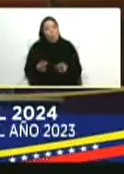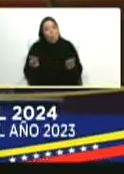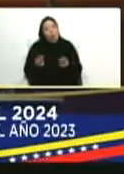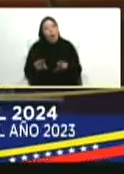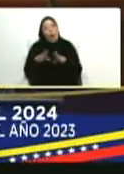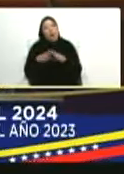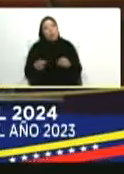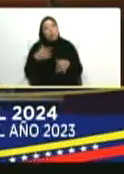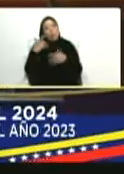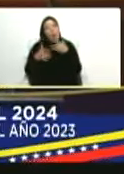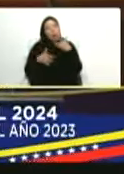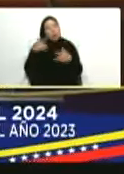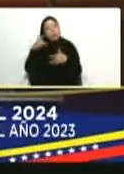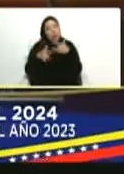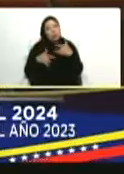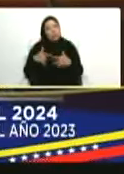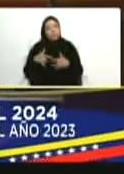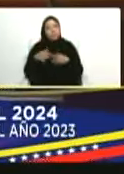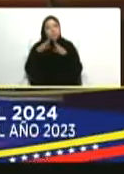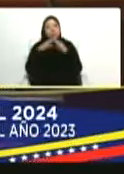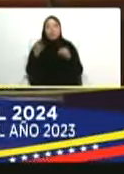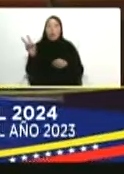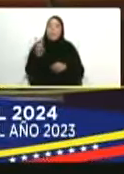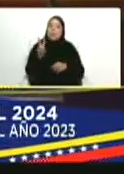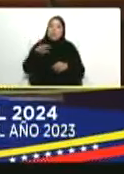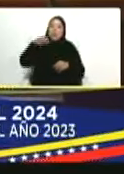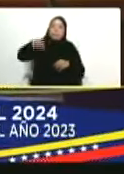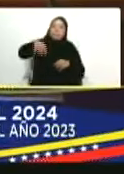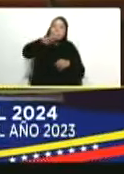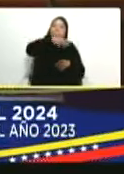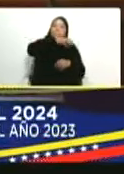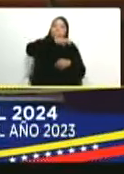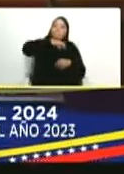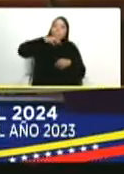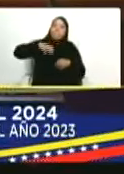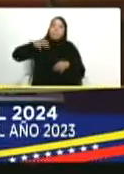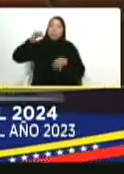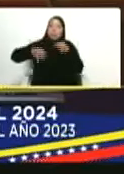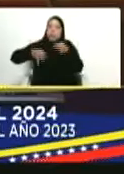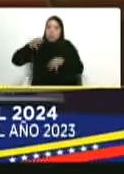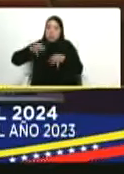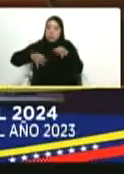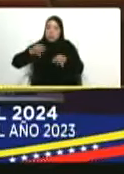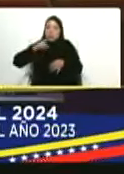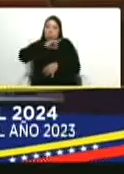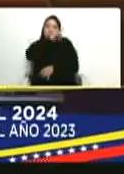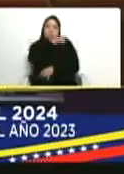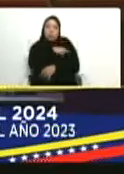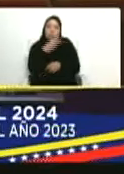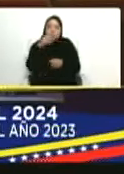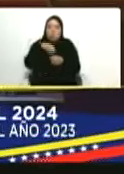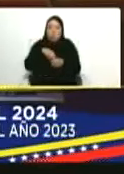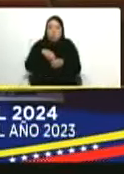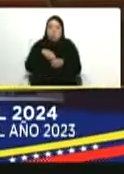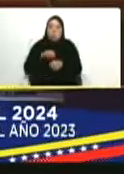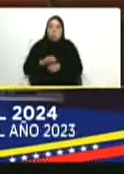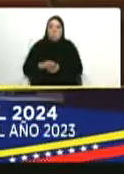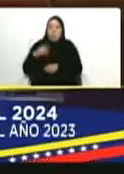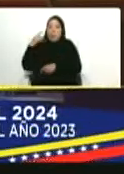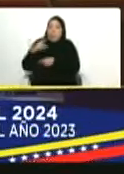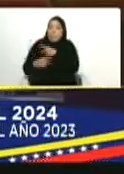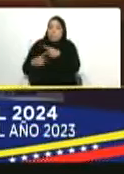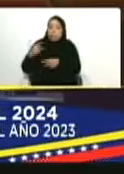cantidad de actividades que se realizaron en todo el país en nuestro Poder Judicial. El incremento de los índices de